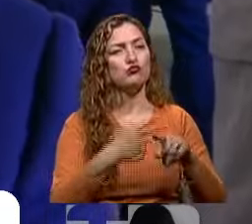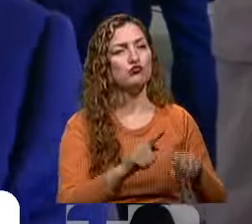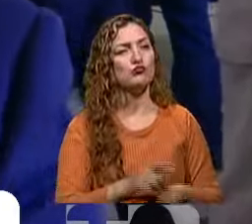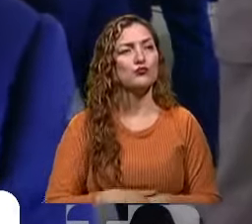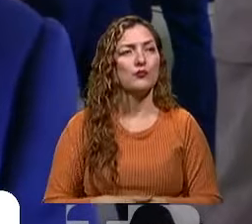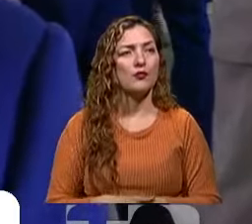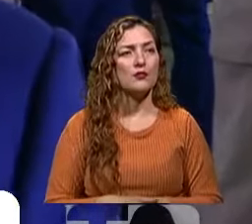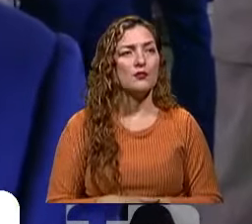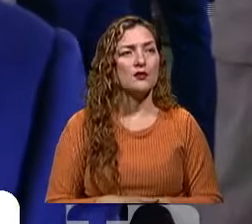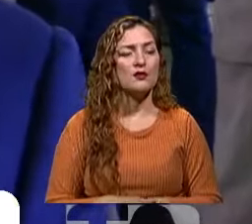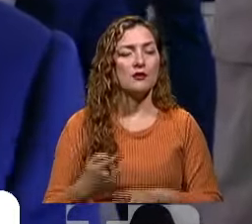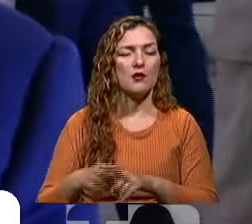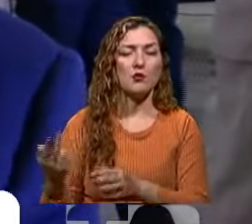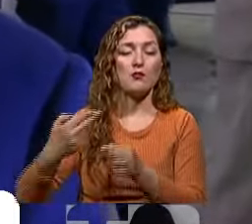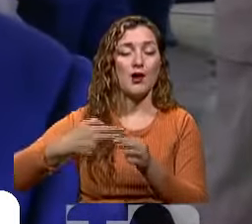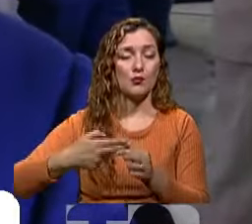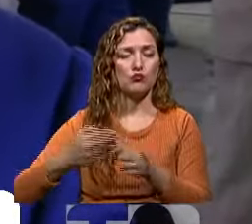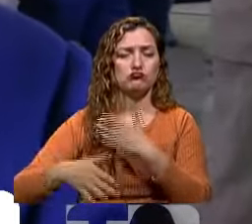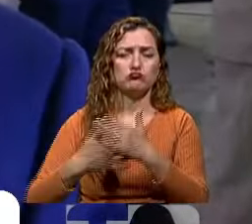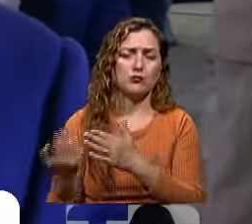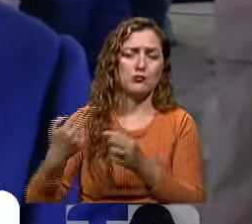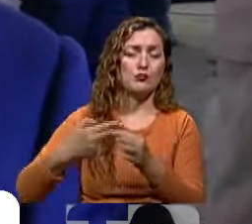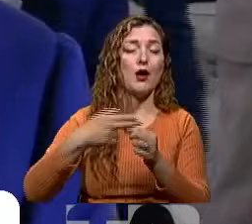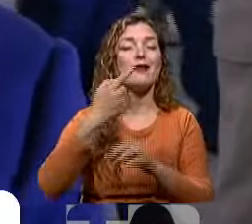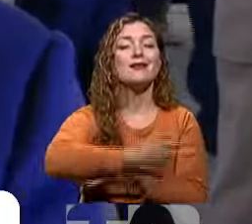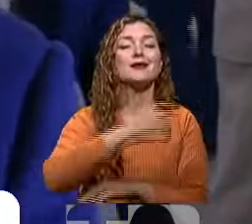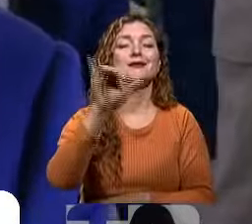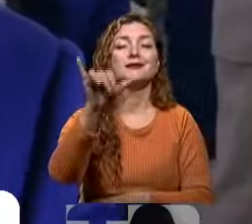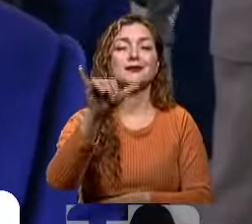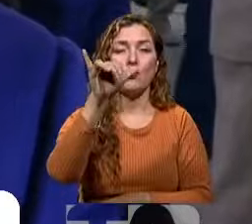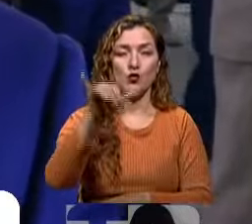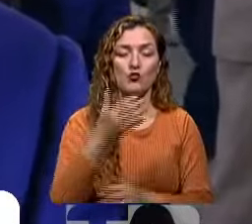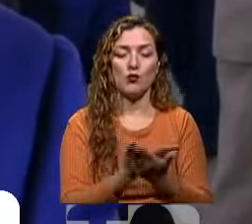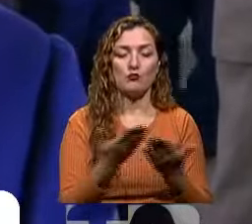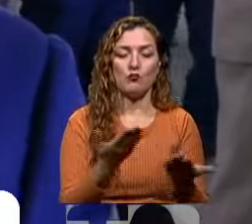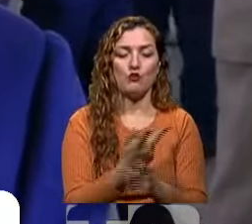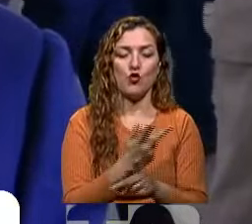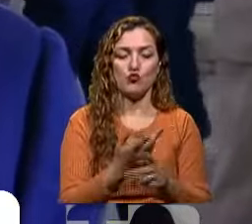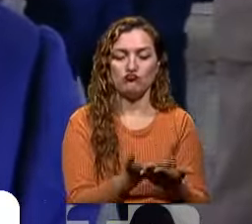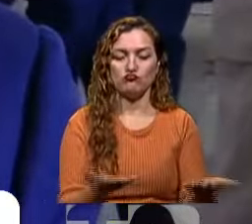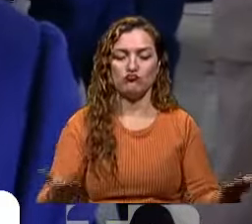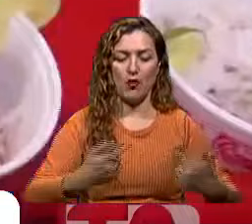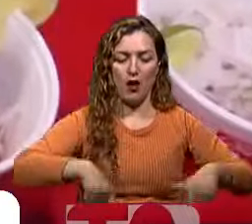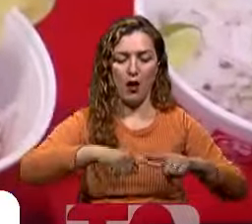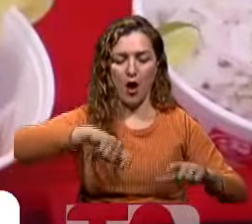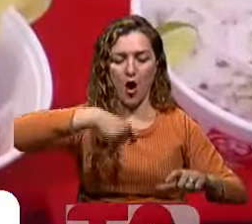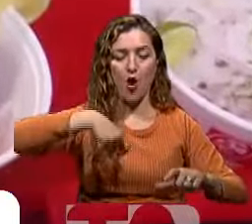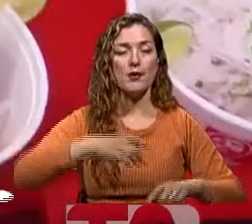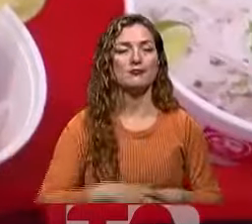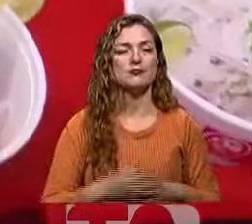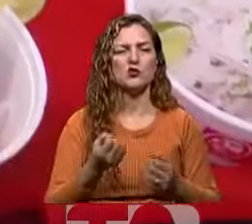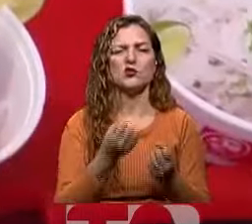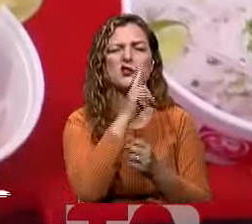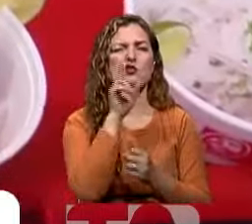líneas. Varios de estos van a estar desplegados el día sábado, haciendo una presentación de la gastronomía manabita.